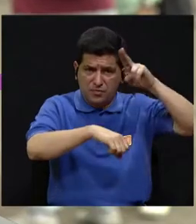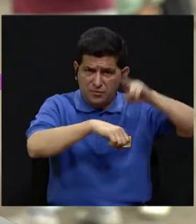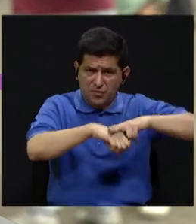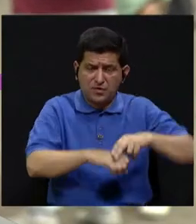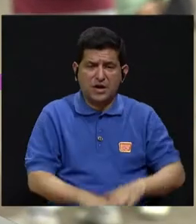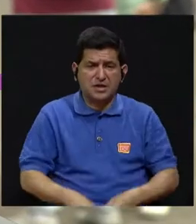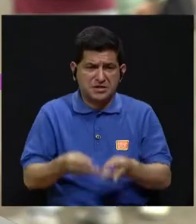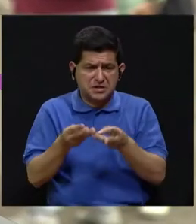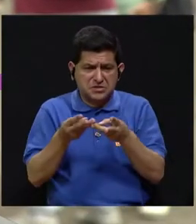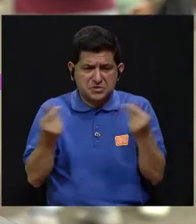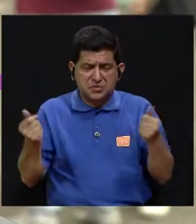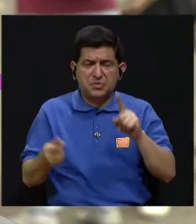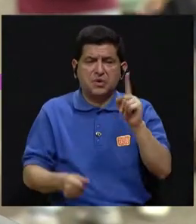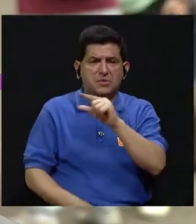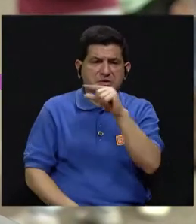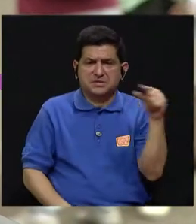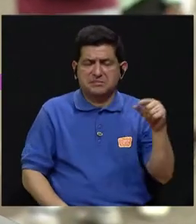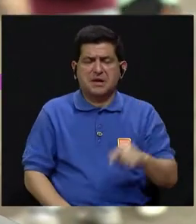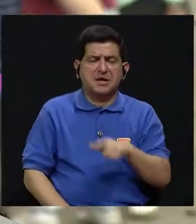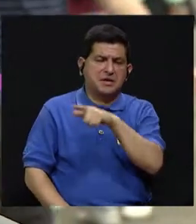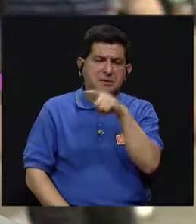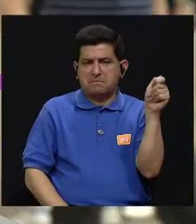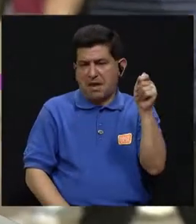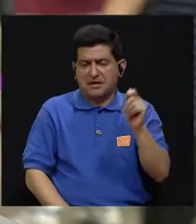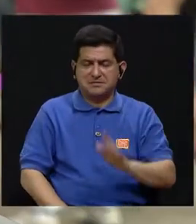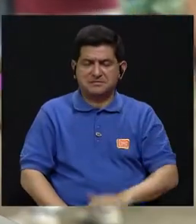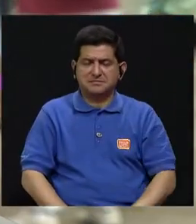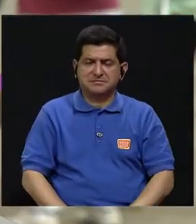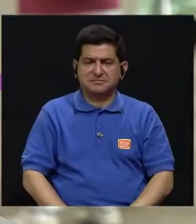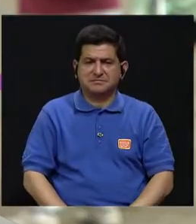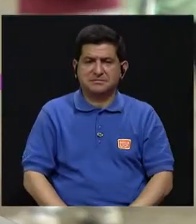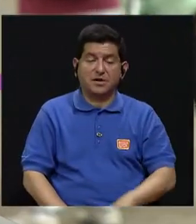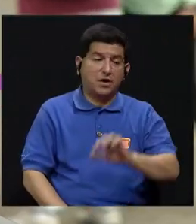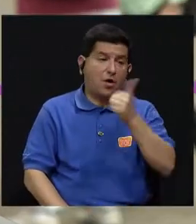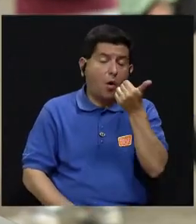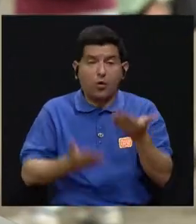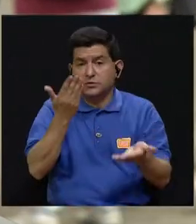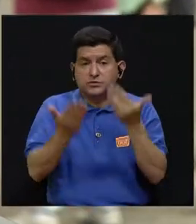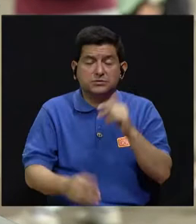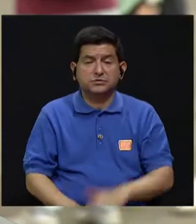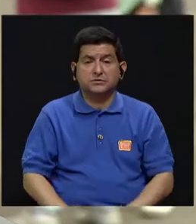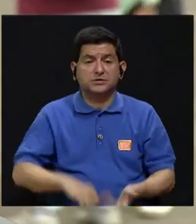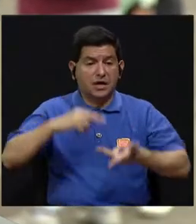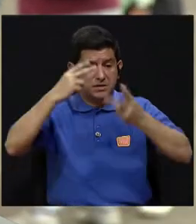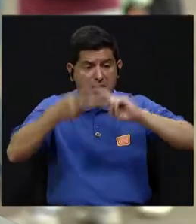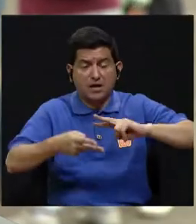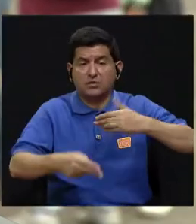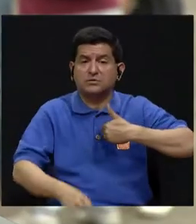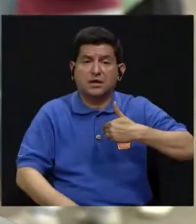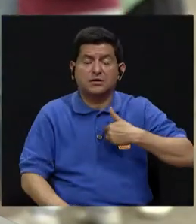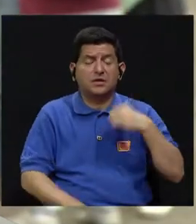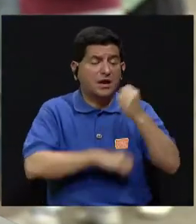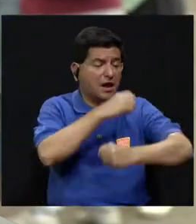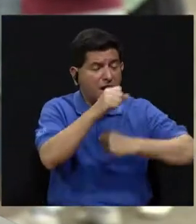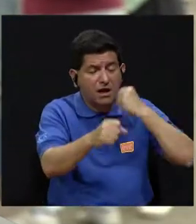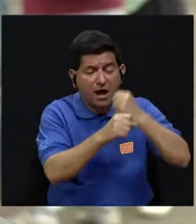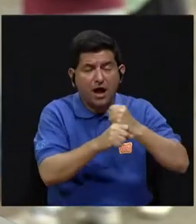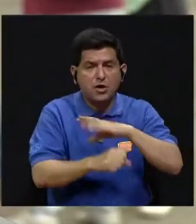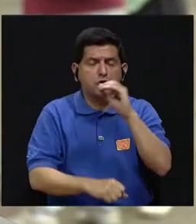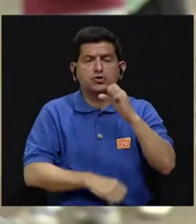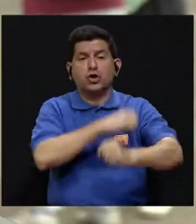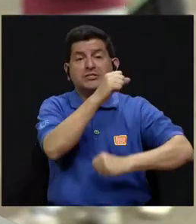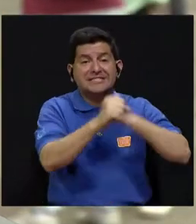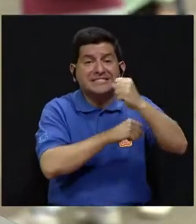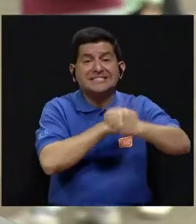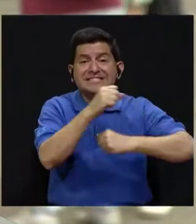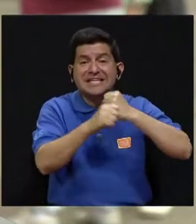que pueden degradarse en cuestión de semanas, un mes, por ejemplo. Hay otros que, por el contrario, tienen ya años o hasta